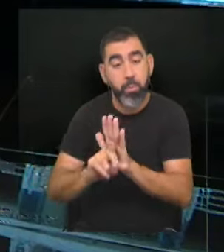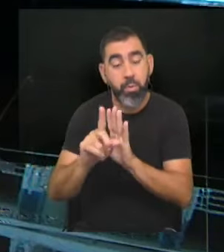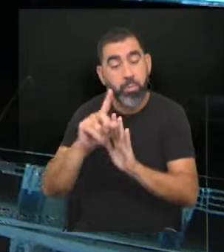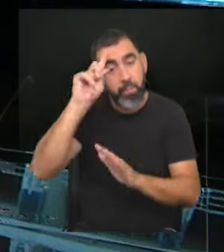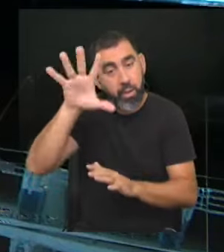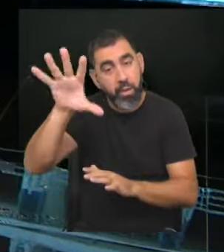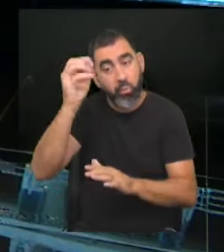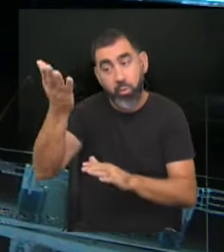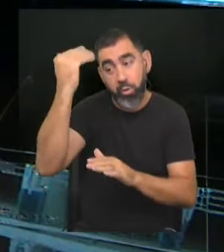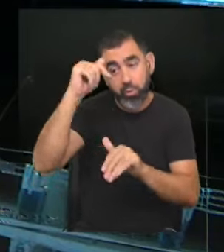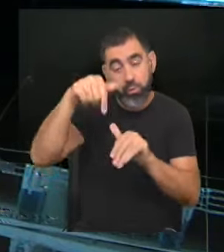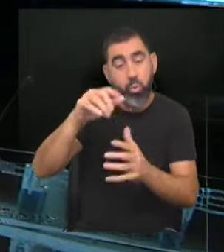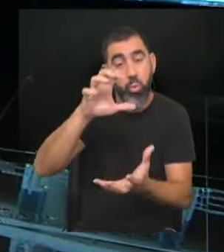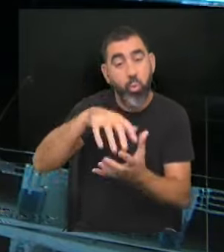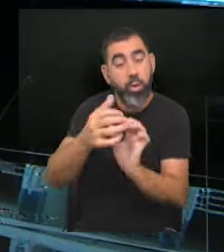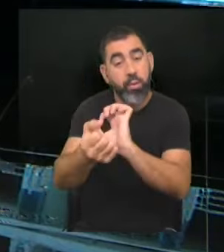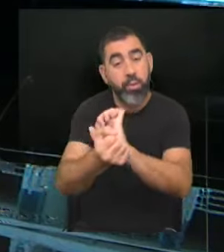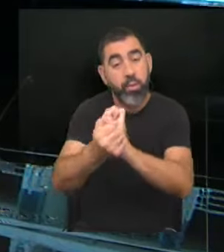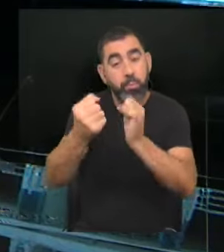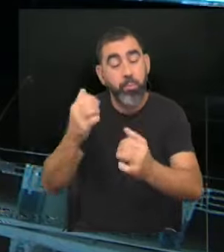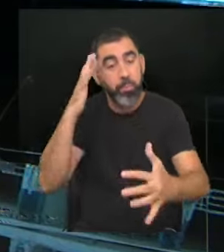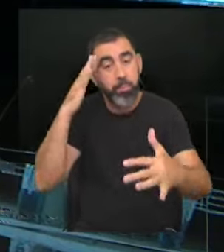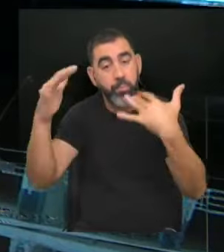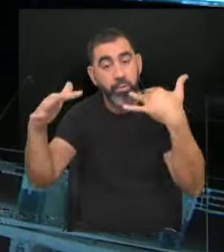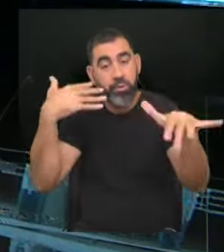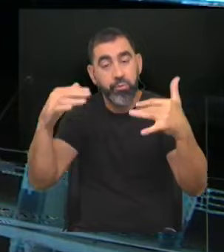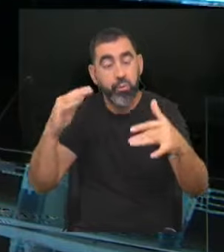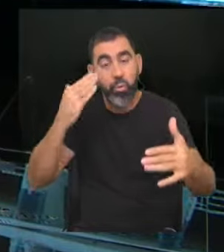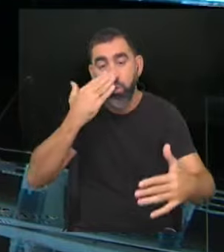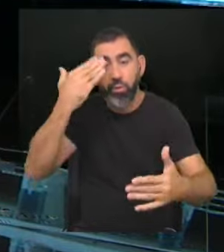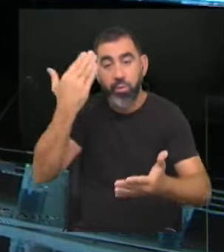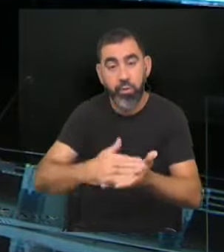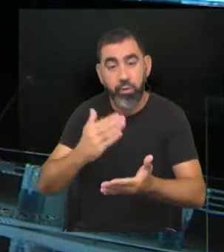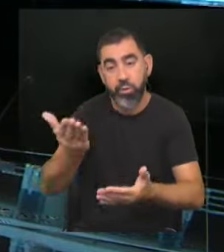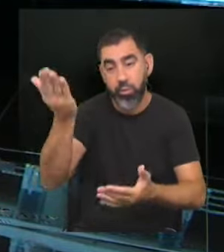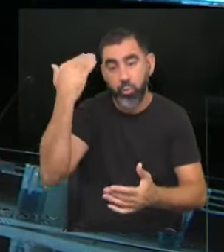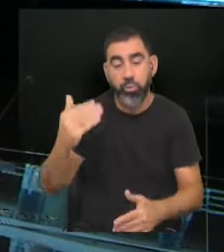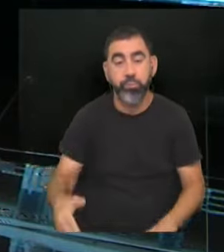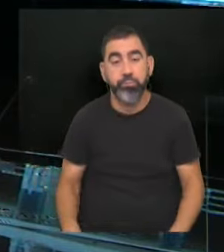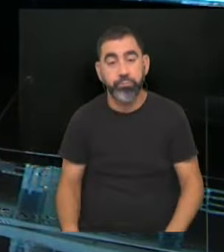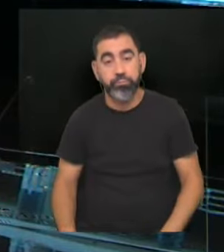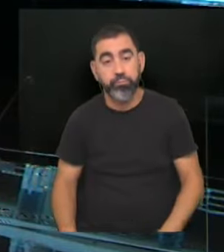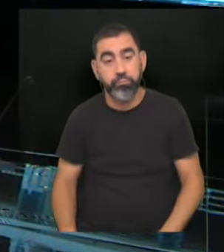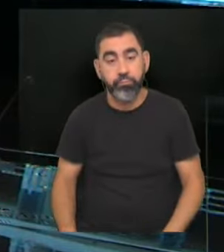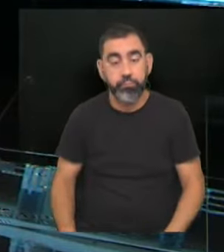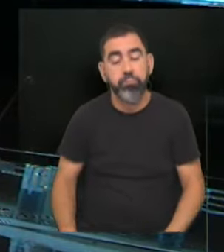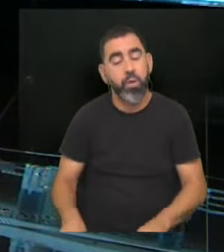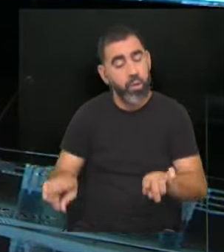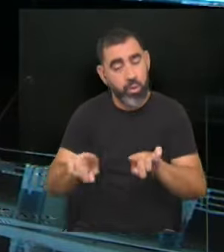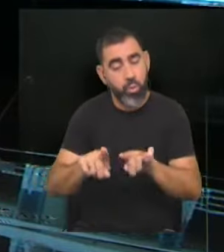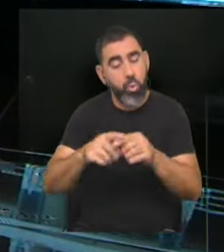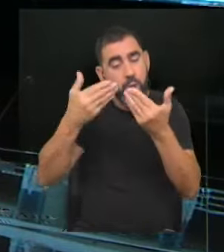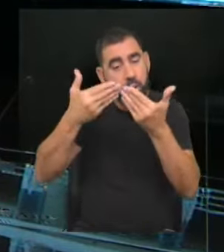recordar que allí hubo un centro de detención de adolescentes durante la última dictadura Cívico militar de todos modos se realizó una